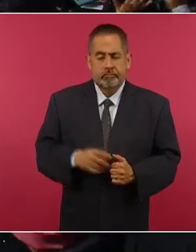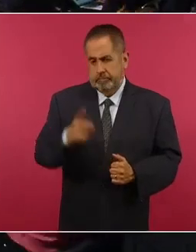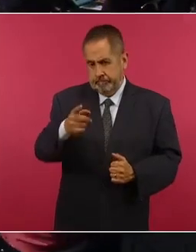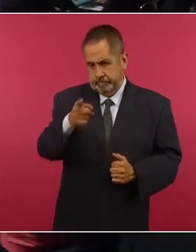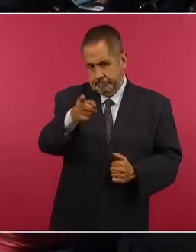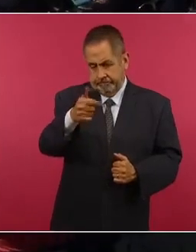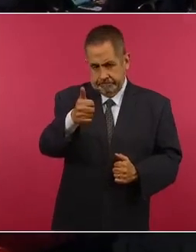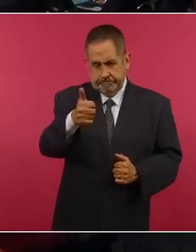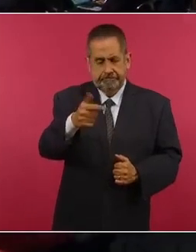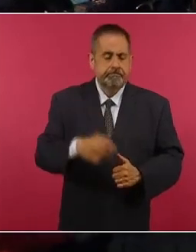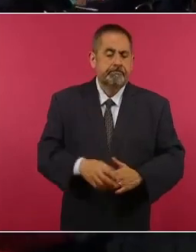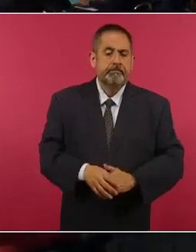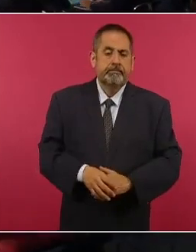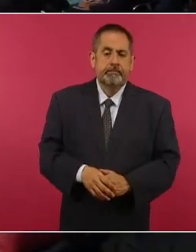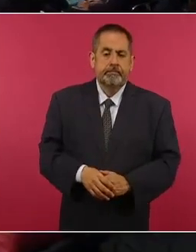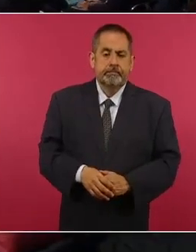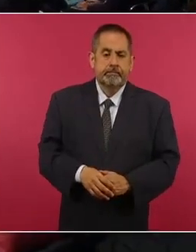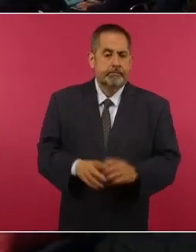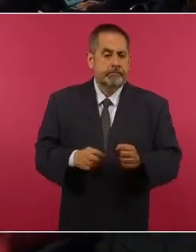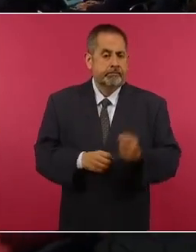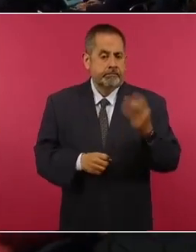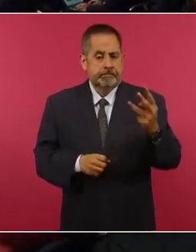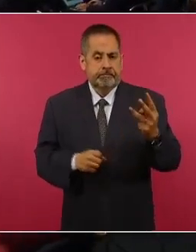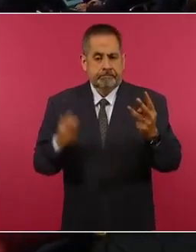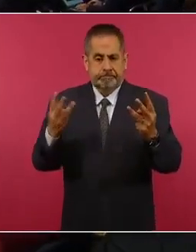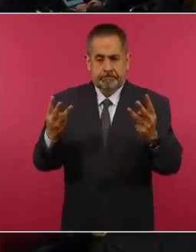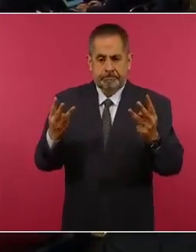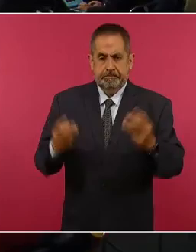Seis, para que sean tres y tres.